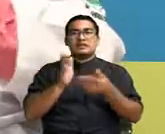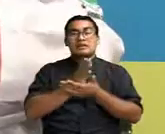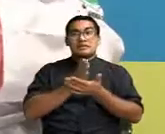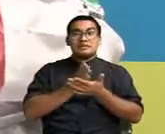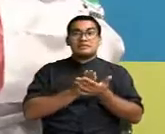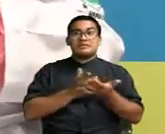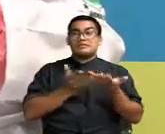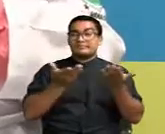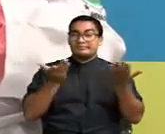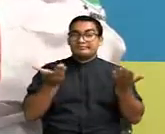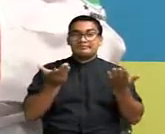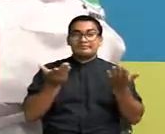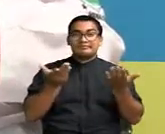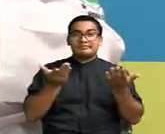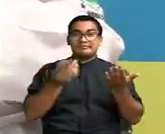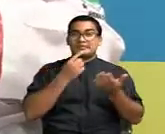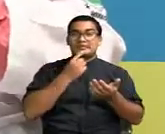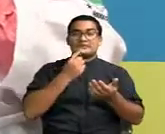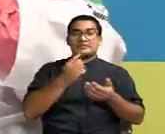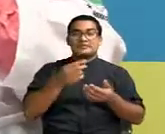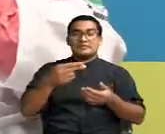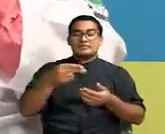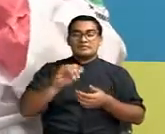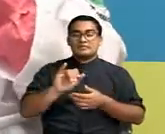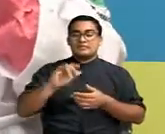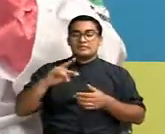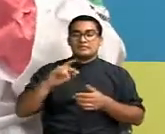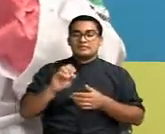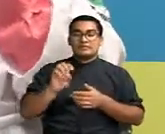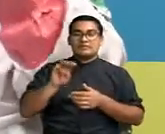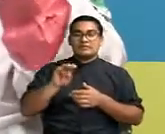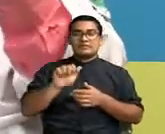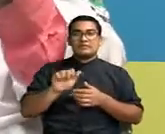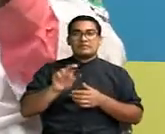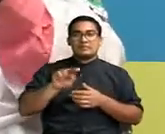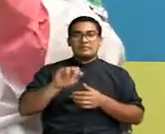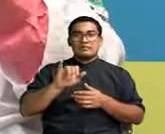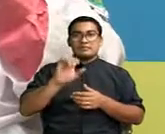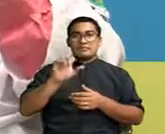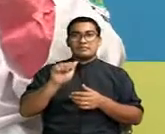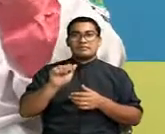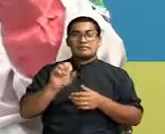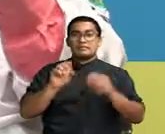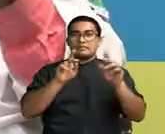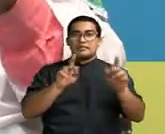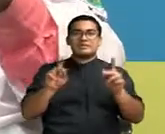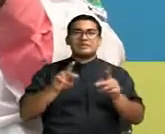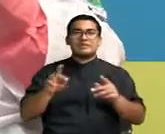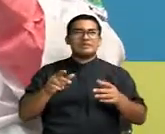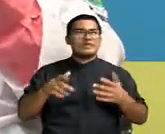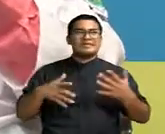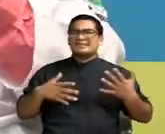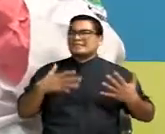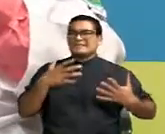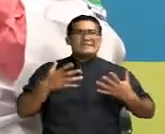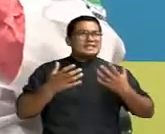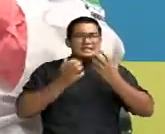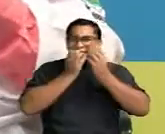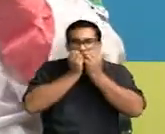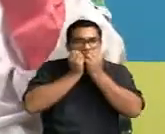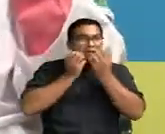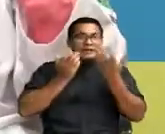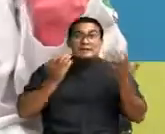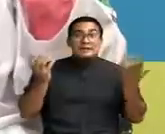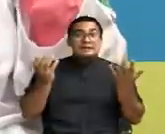decir, en el episodio hipomaníaco la persona está con euforia, mucha energía, pero no llega